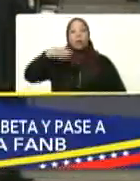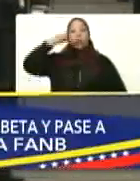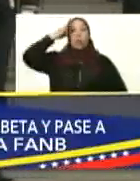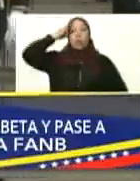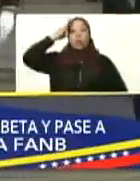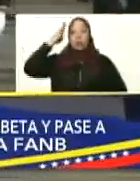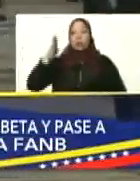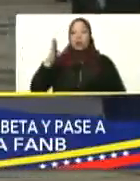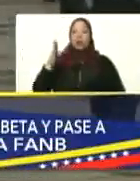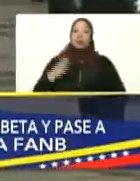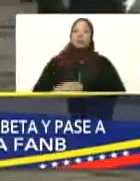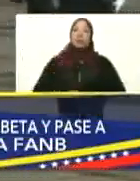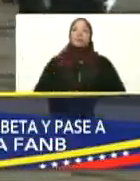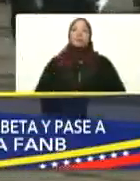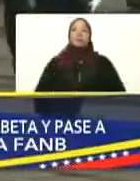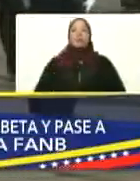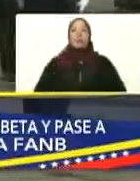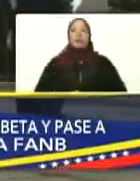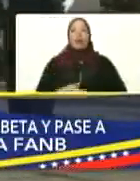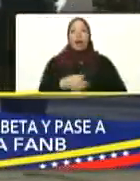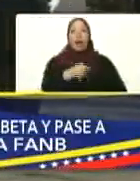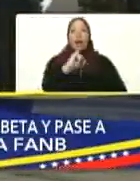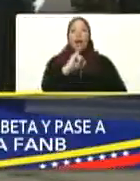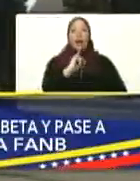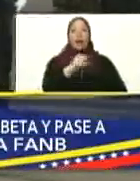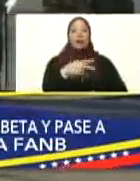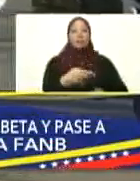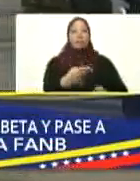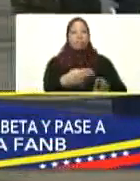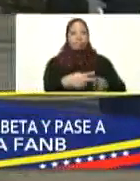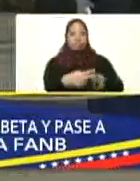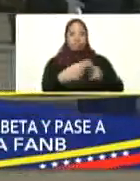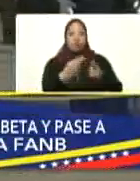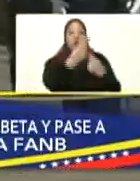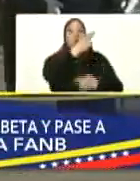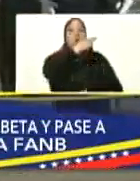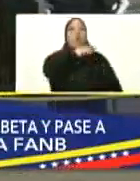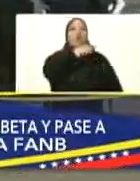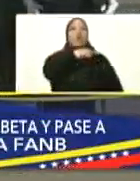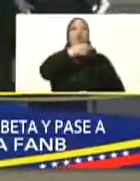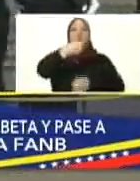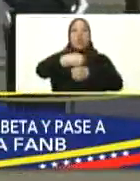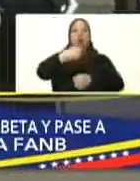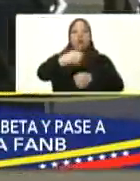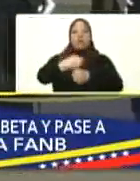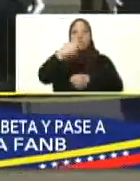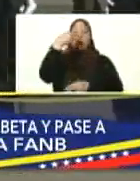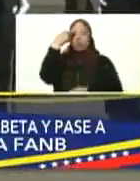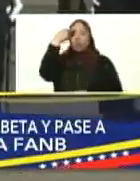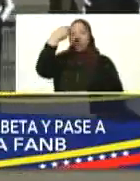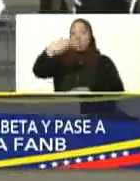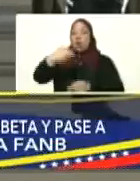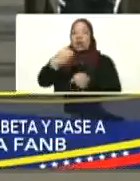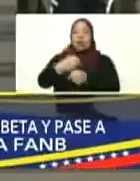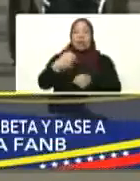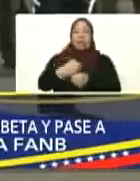hoy recibe por méritos propios, por estudios y